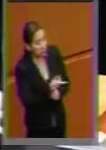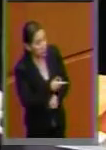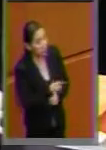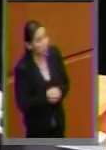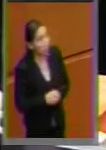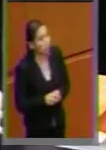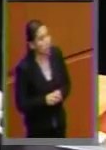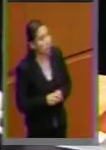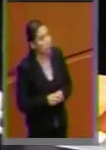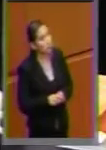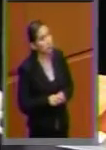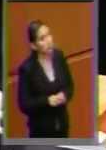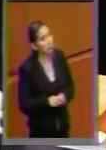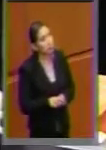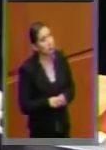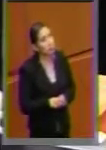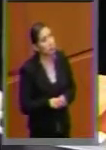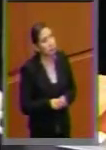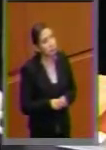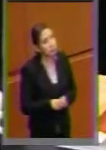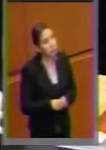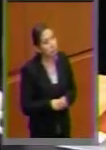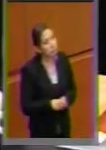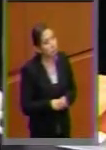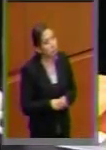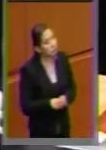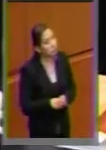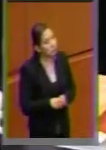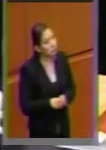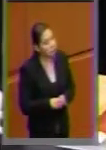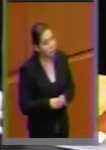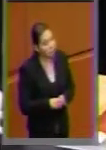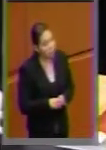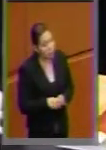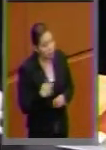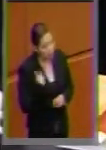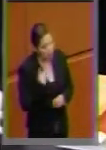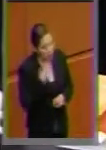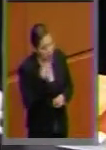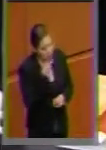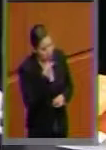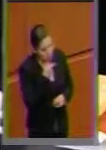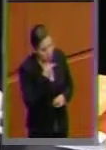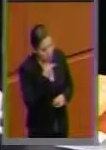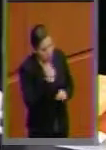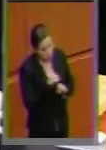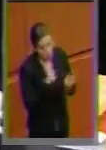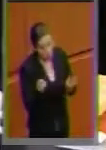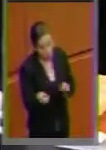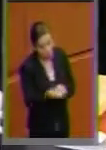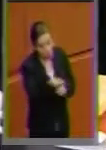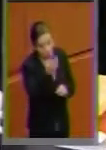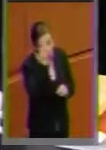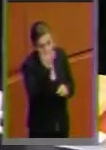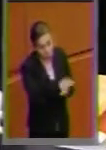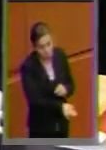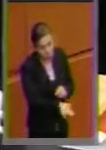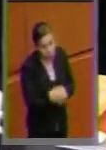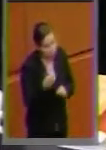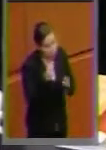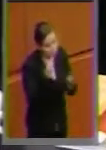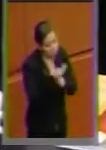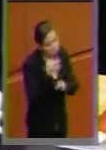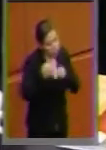que yo no le digo que es claro pero que saben en el mundo jurídico